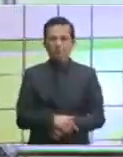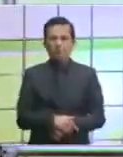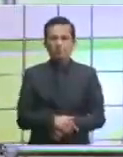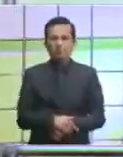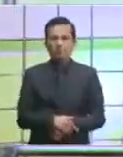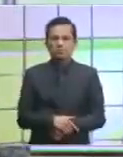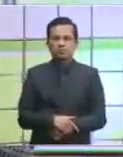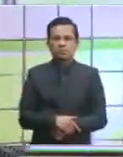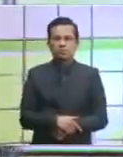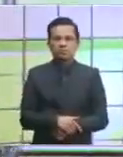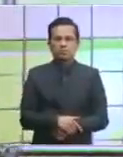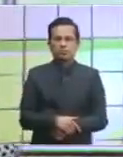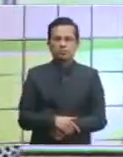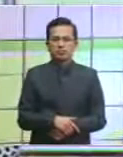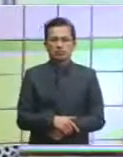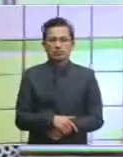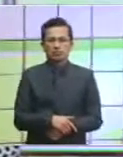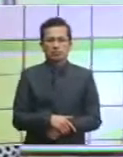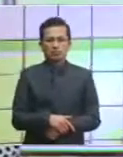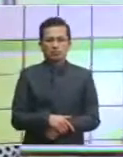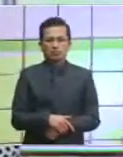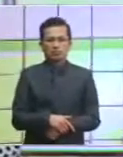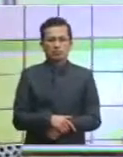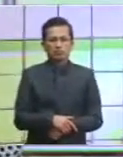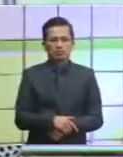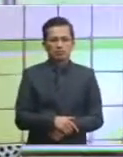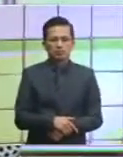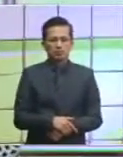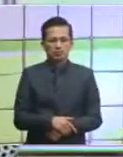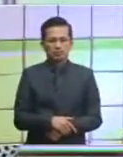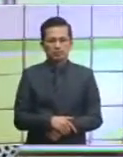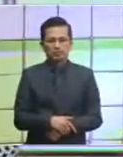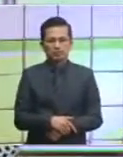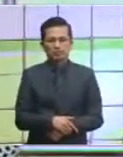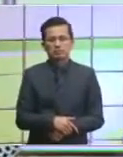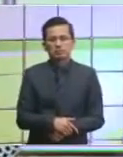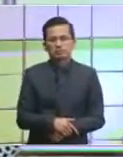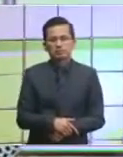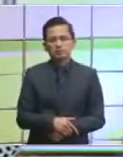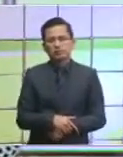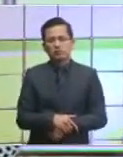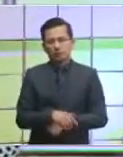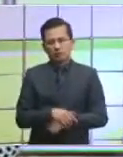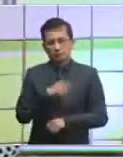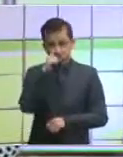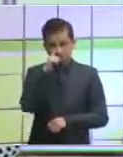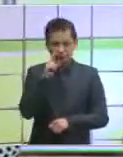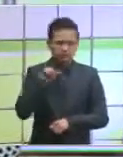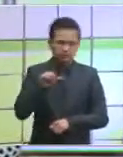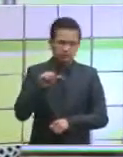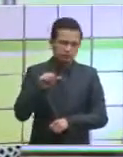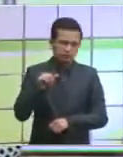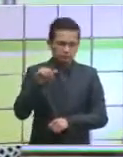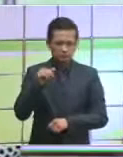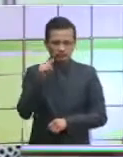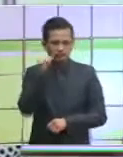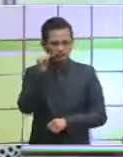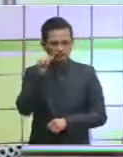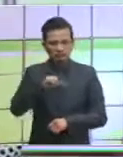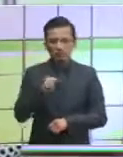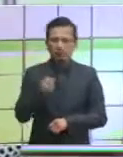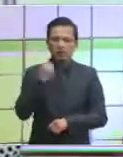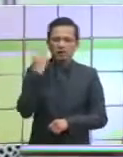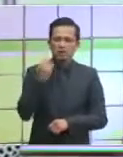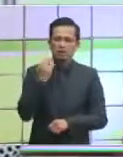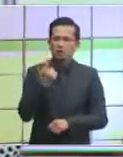la fortaleza del evento o una de las fortalezas del evento fue justamente ayudarnos